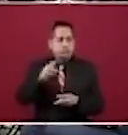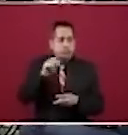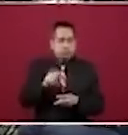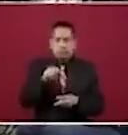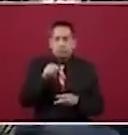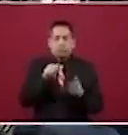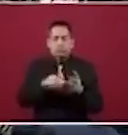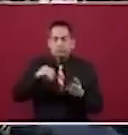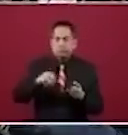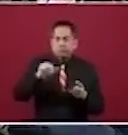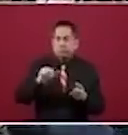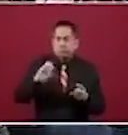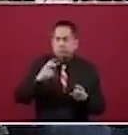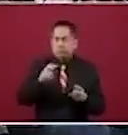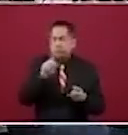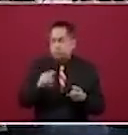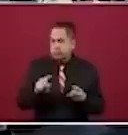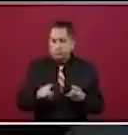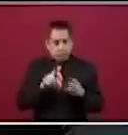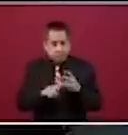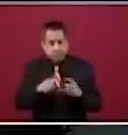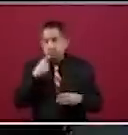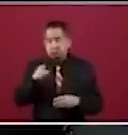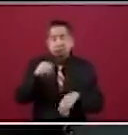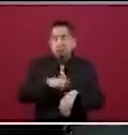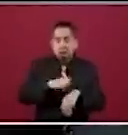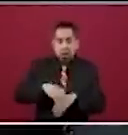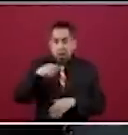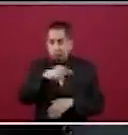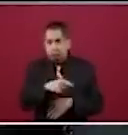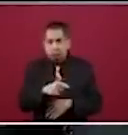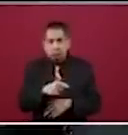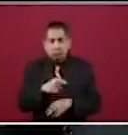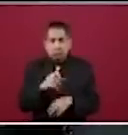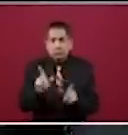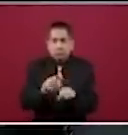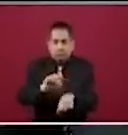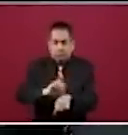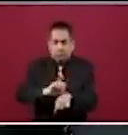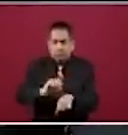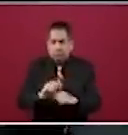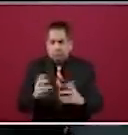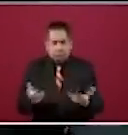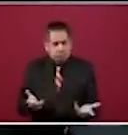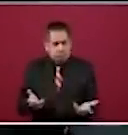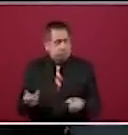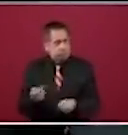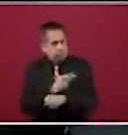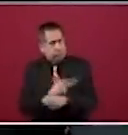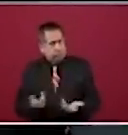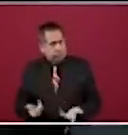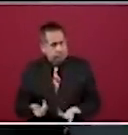sectoriales, María Chávez, y de ella se acusa pues que no tiene más que la secundaria. ¿Qué es lo que está pasando? Se habla de